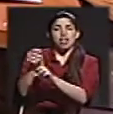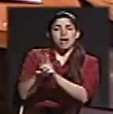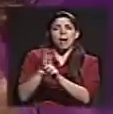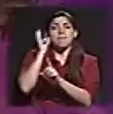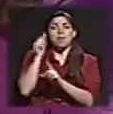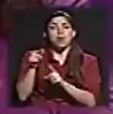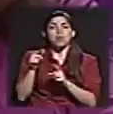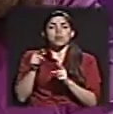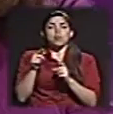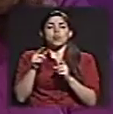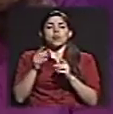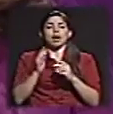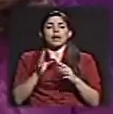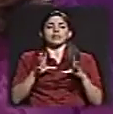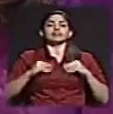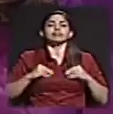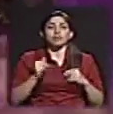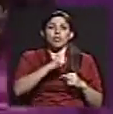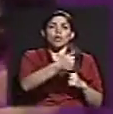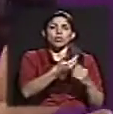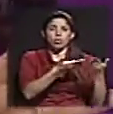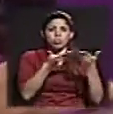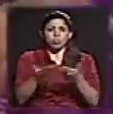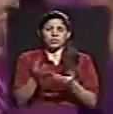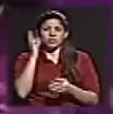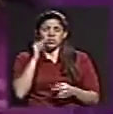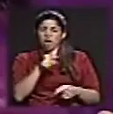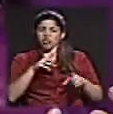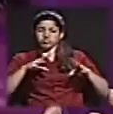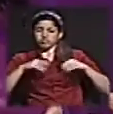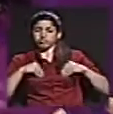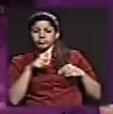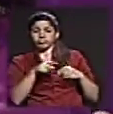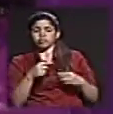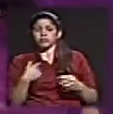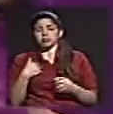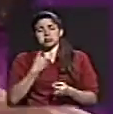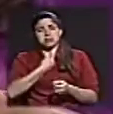se alíe a una propuesta X. Ella no está de acuerdo, genera su